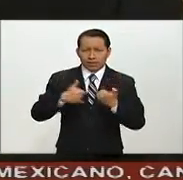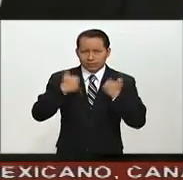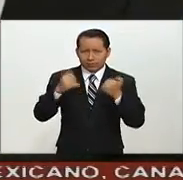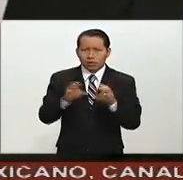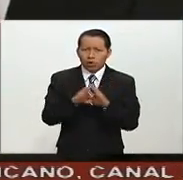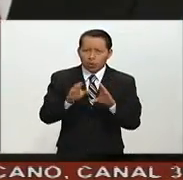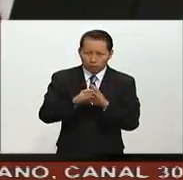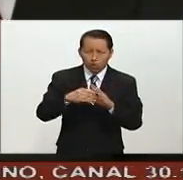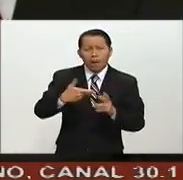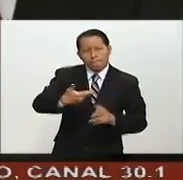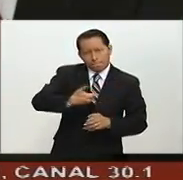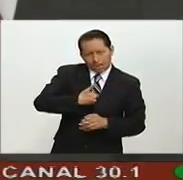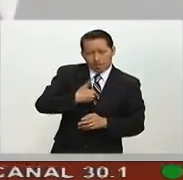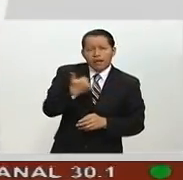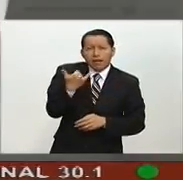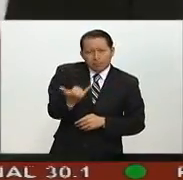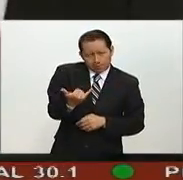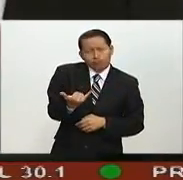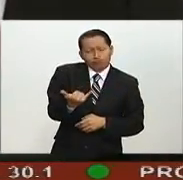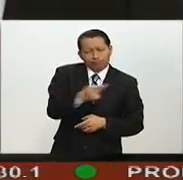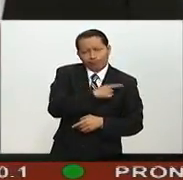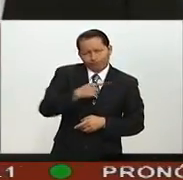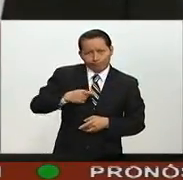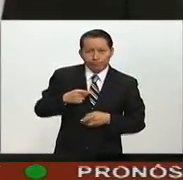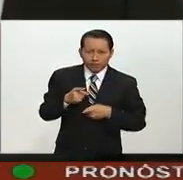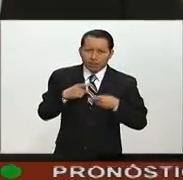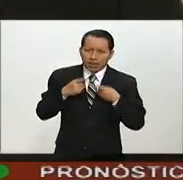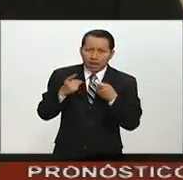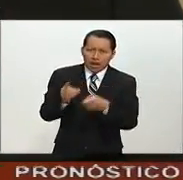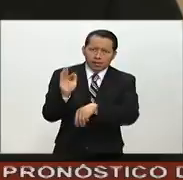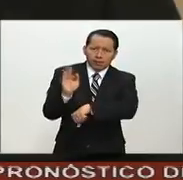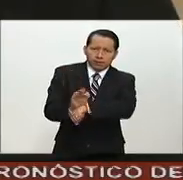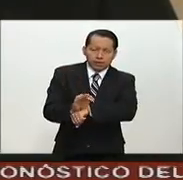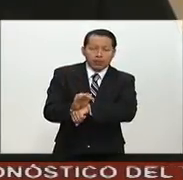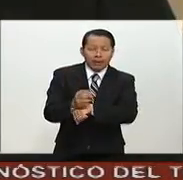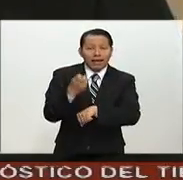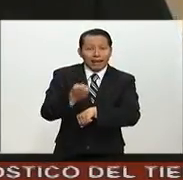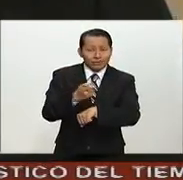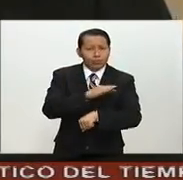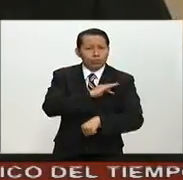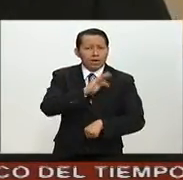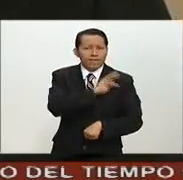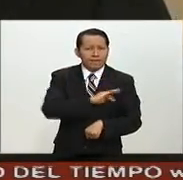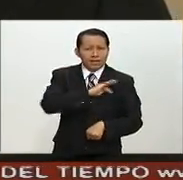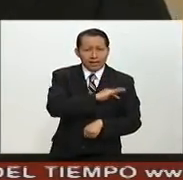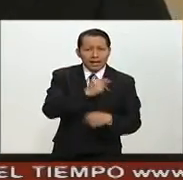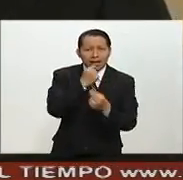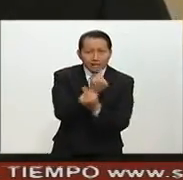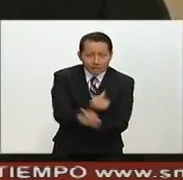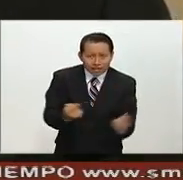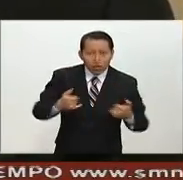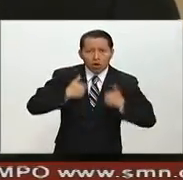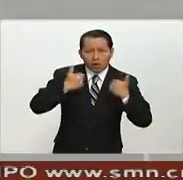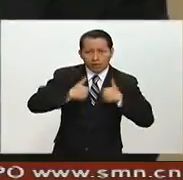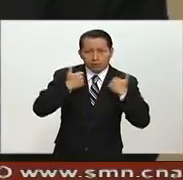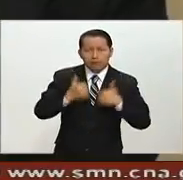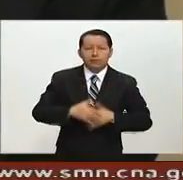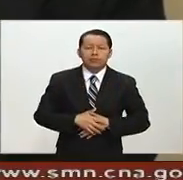lo demandan, lo merecen. Encontremos entonces así la felicidad de las niñas, niños y